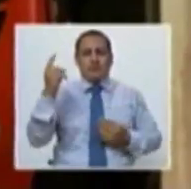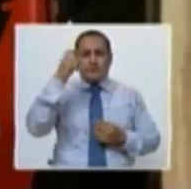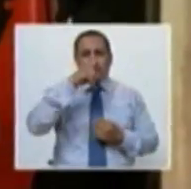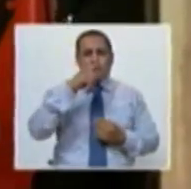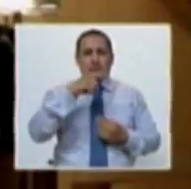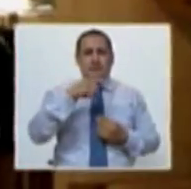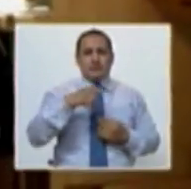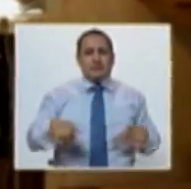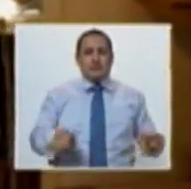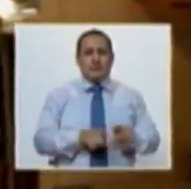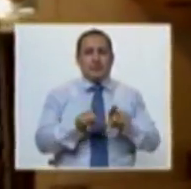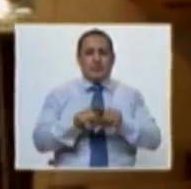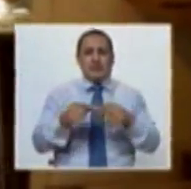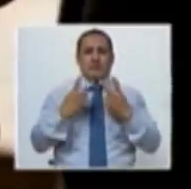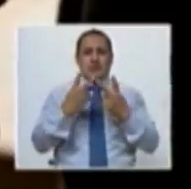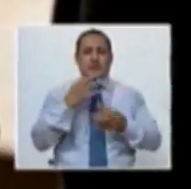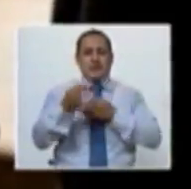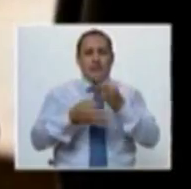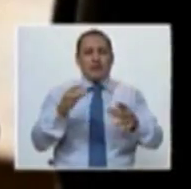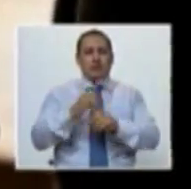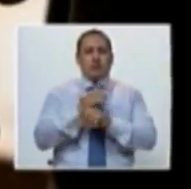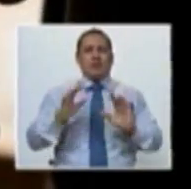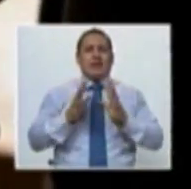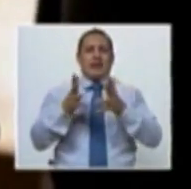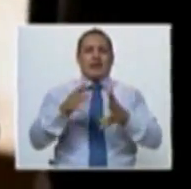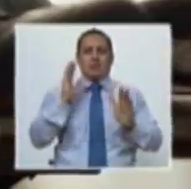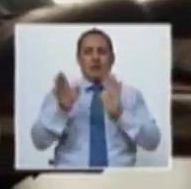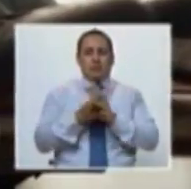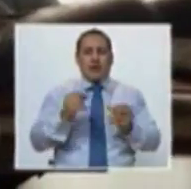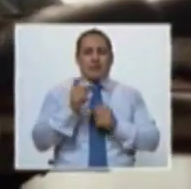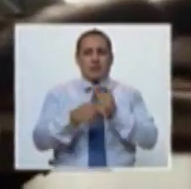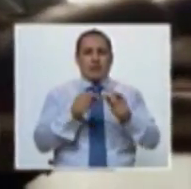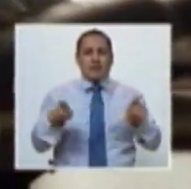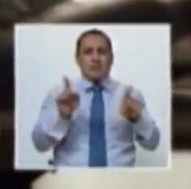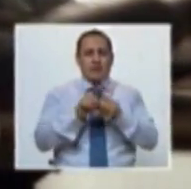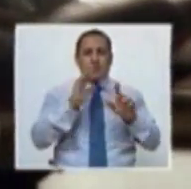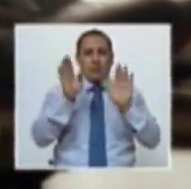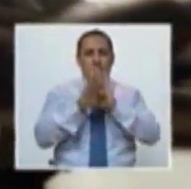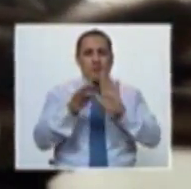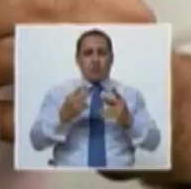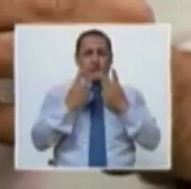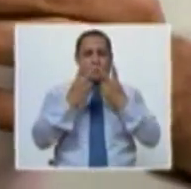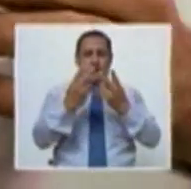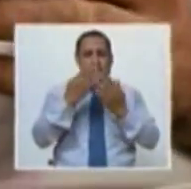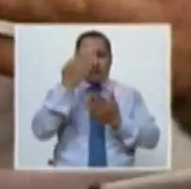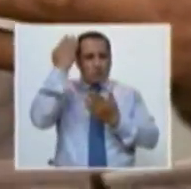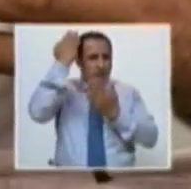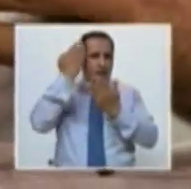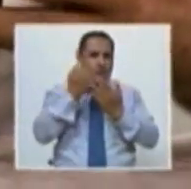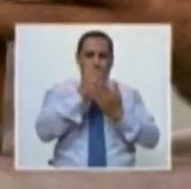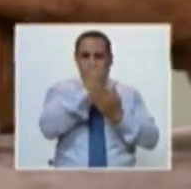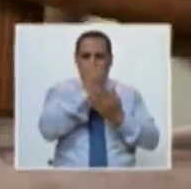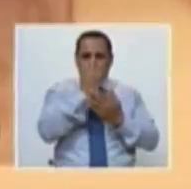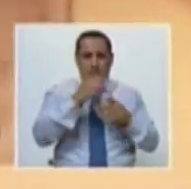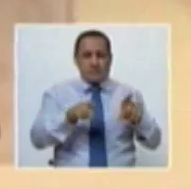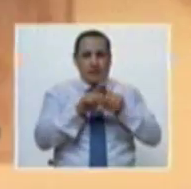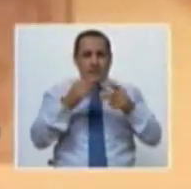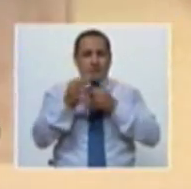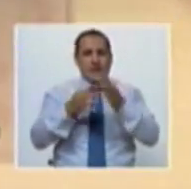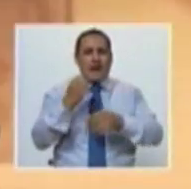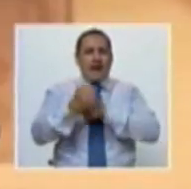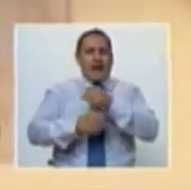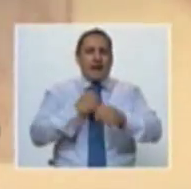otras. Sin desmerecer el esfuerzo y dedicación de nadie, una cirugía a cráneo abierto requiere evidentemente de